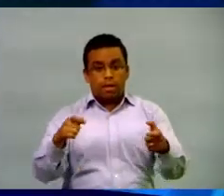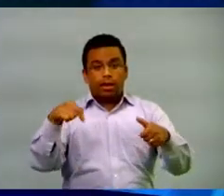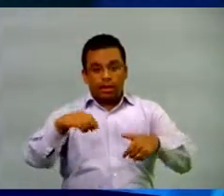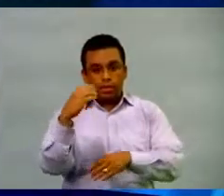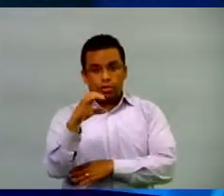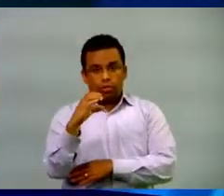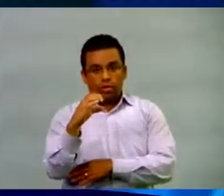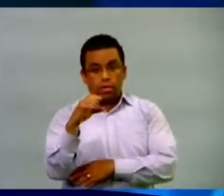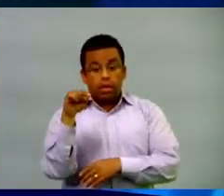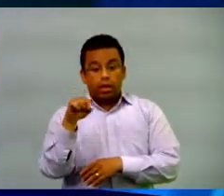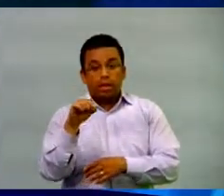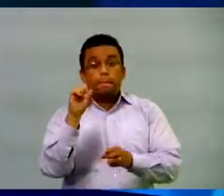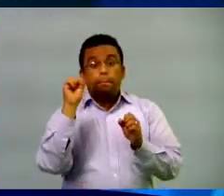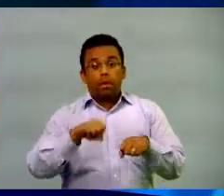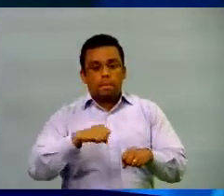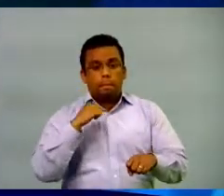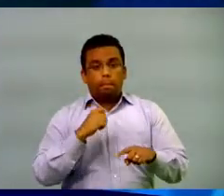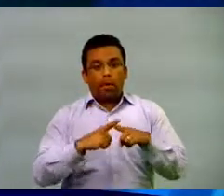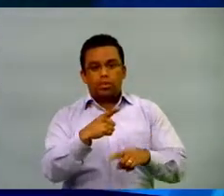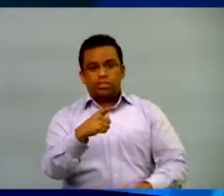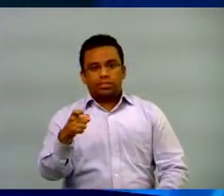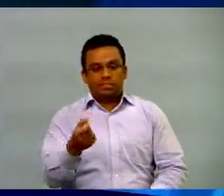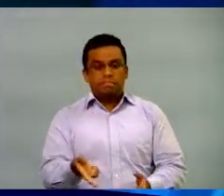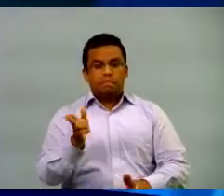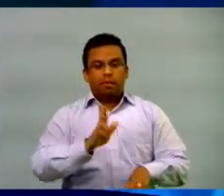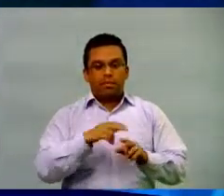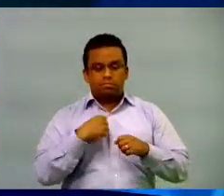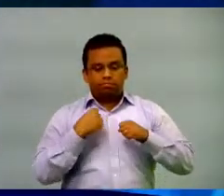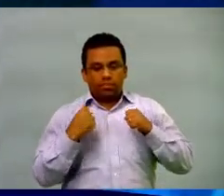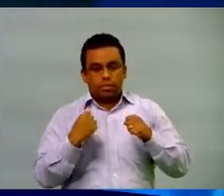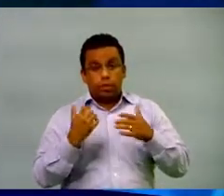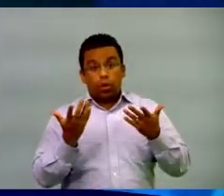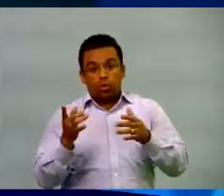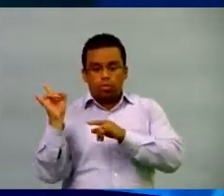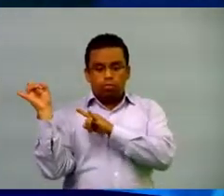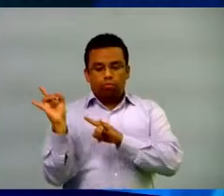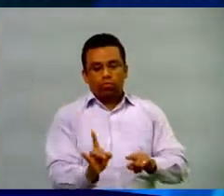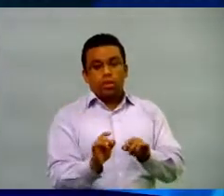por 100, mediante el acceso a internet de fibra óptica